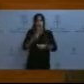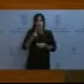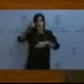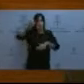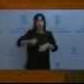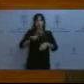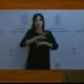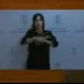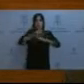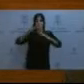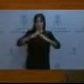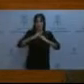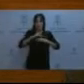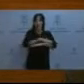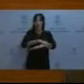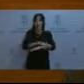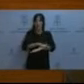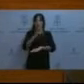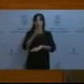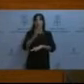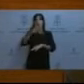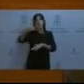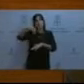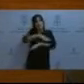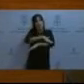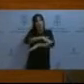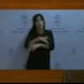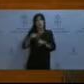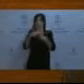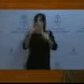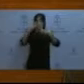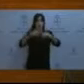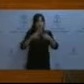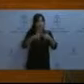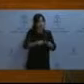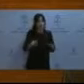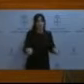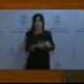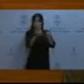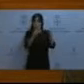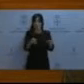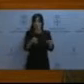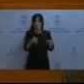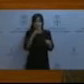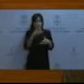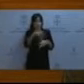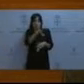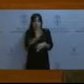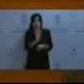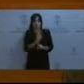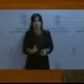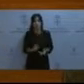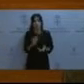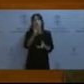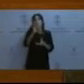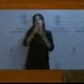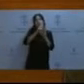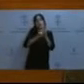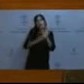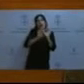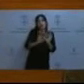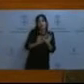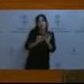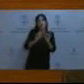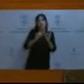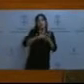preside este Gobierno no le importa la realidad del sector. Porque de no ser así, no se comprende. Bien podrían trasladar esta medida aquí, que desde luego